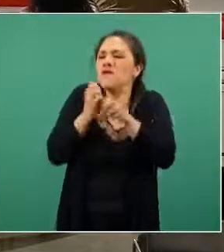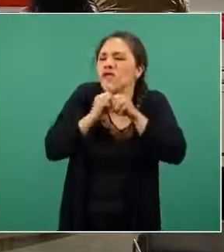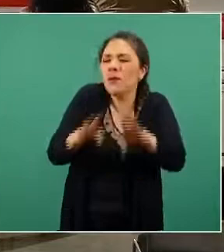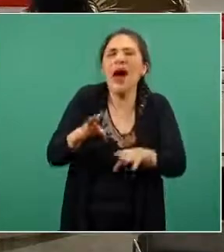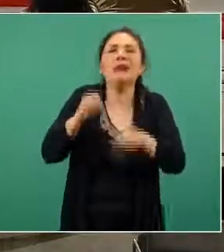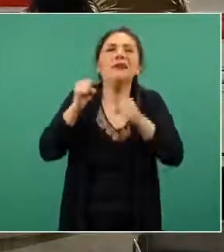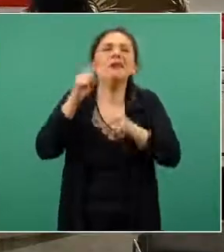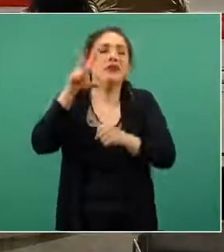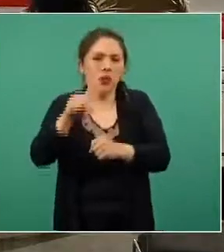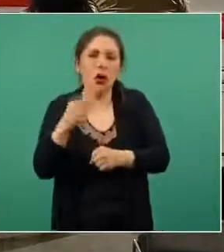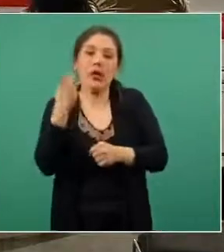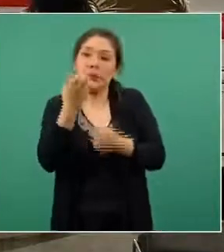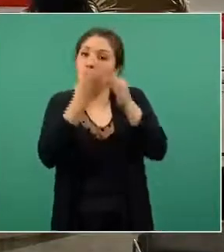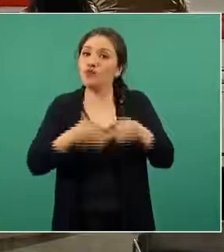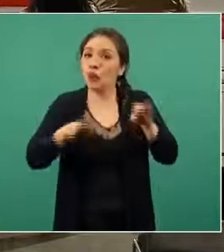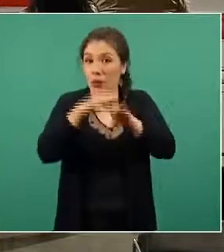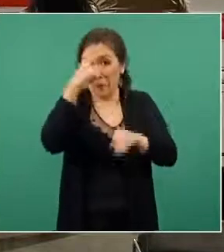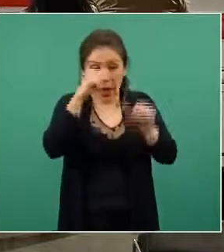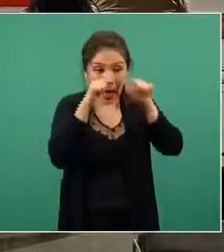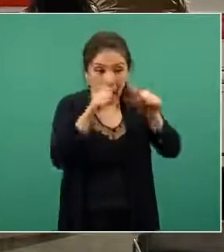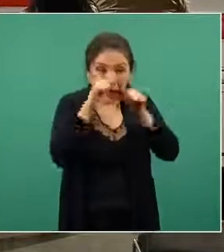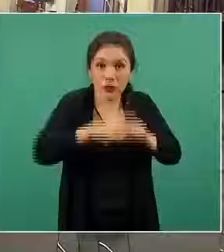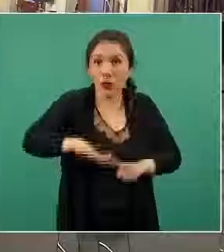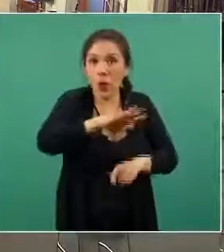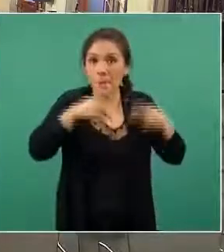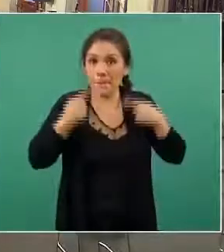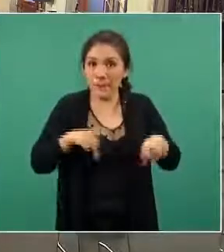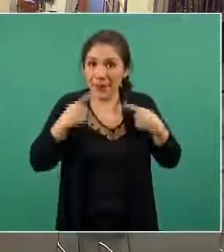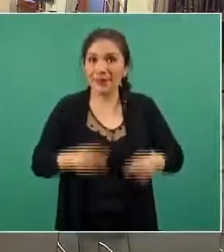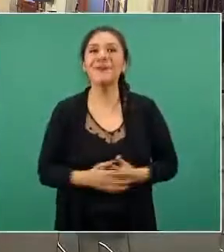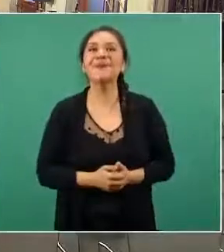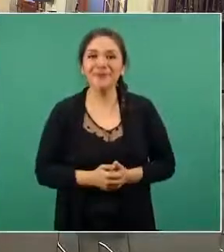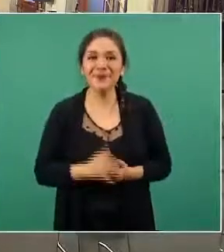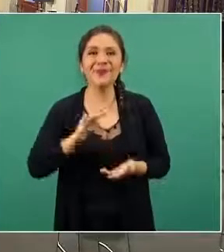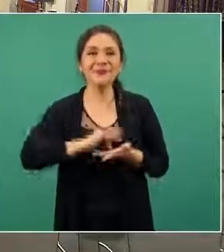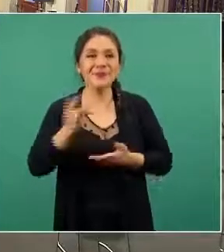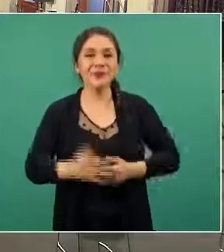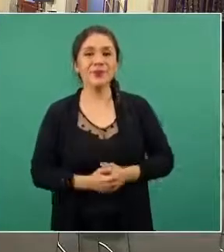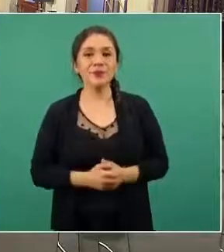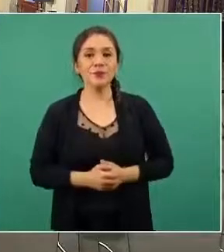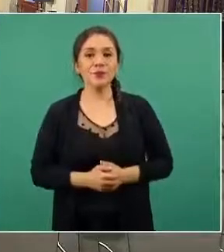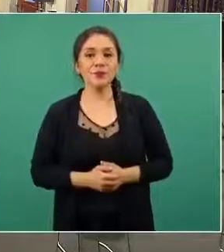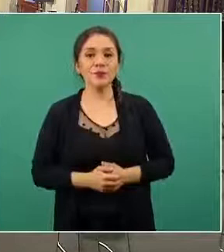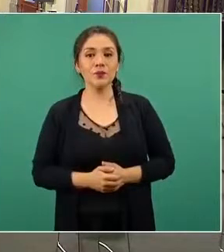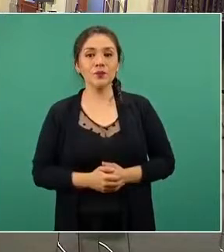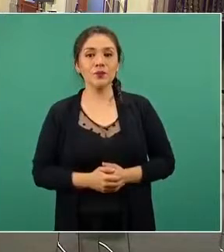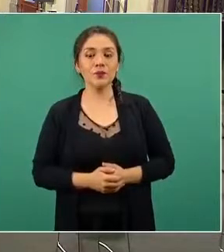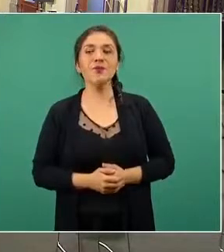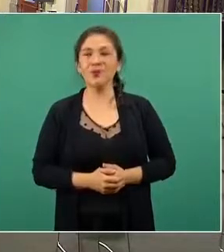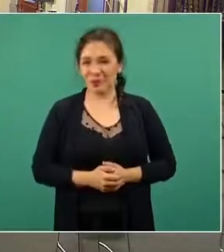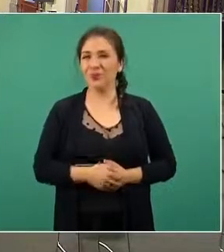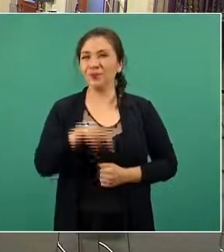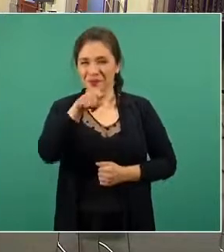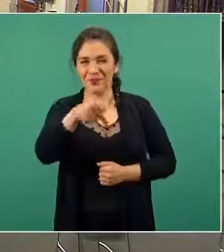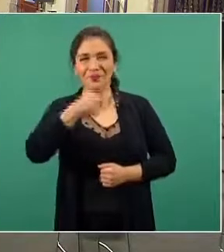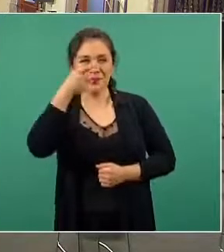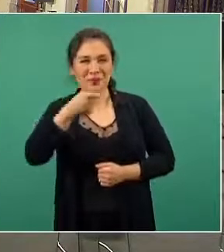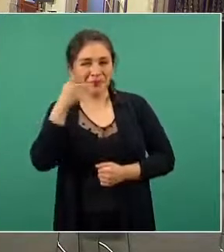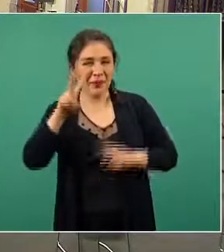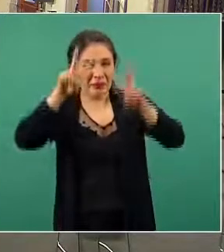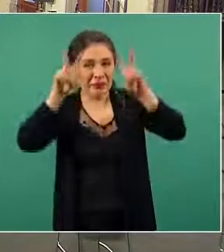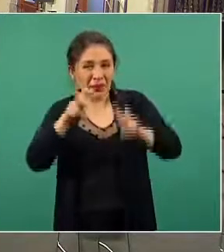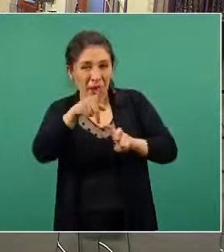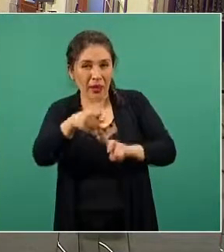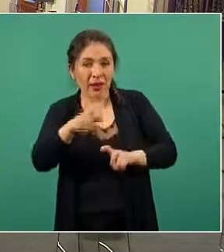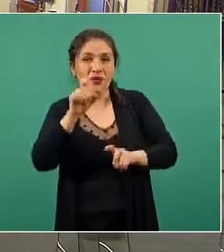importante también para la atención de nuestros pacientes. Muchas gracias. Un comentario. Es curioso que ambos temas sí se relacionan mucho porque